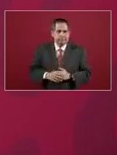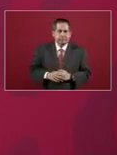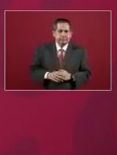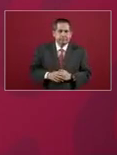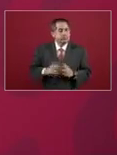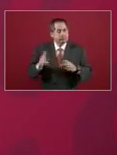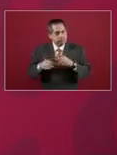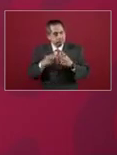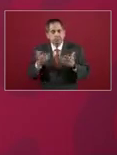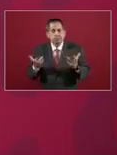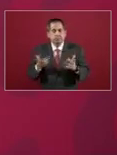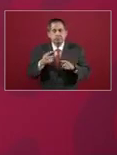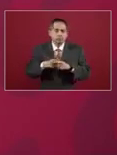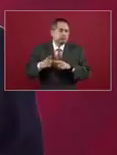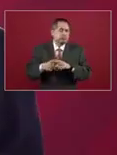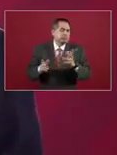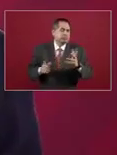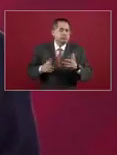Van a ser